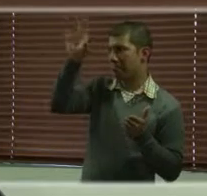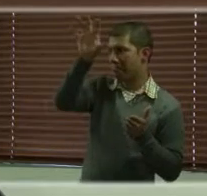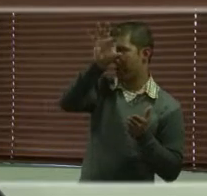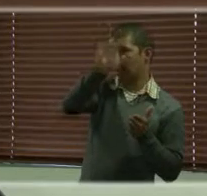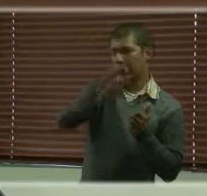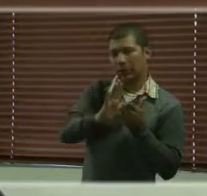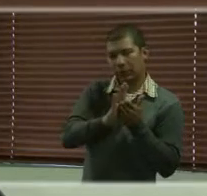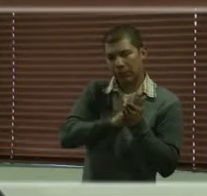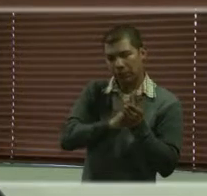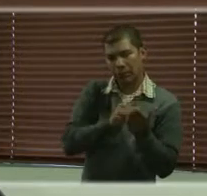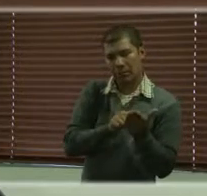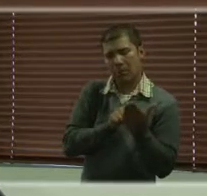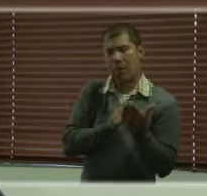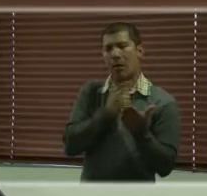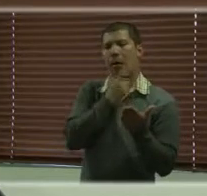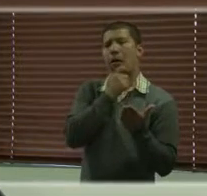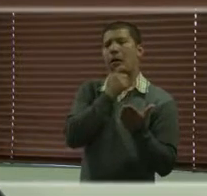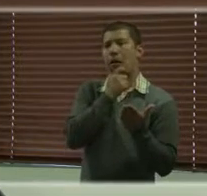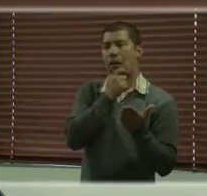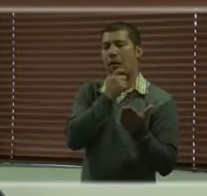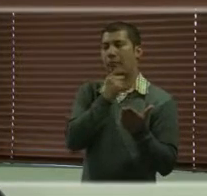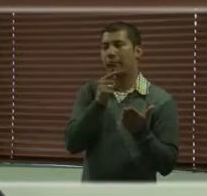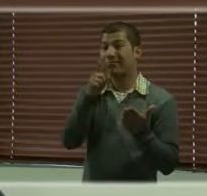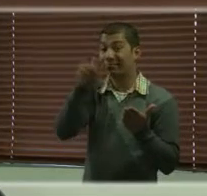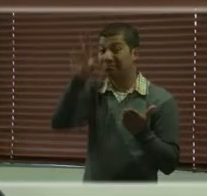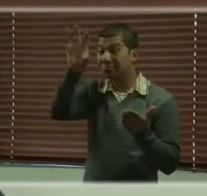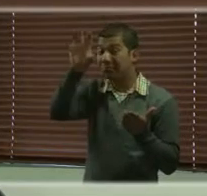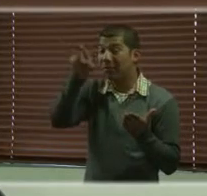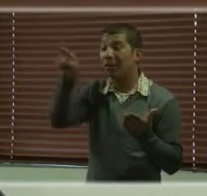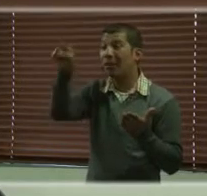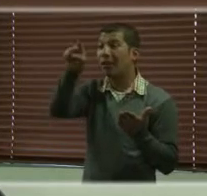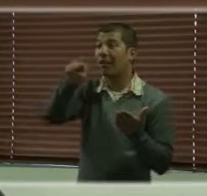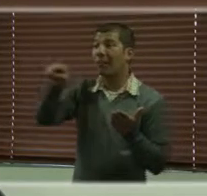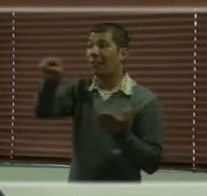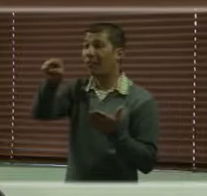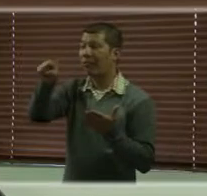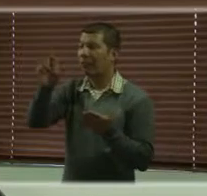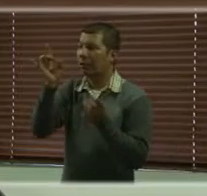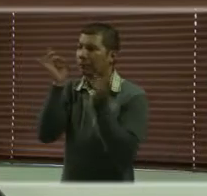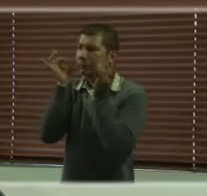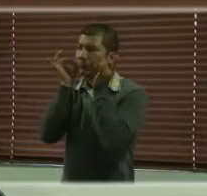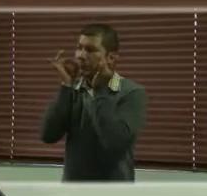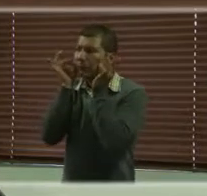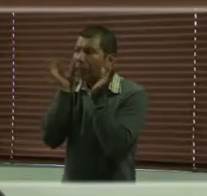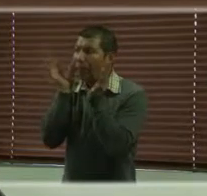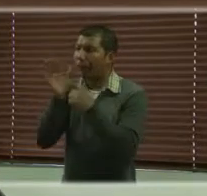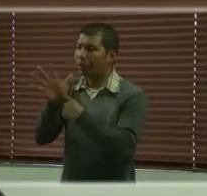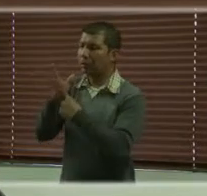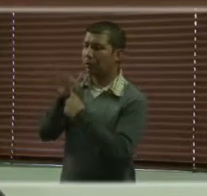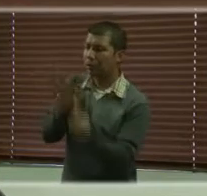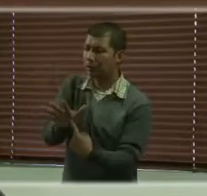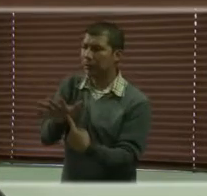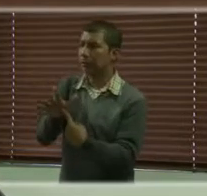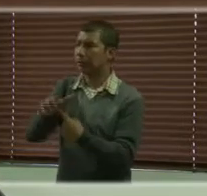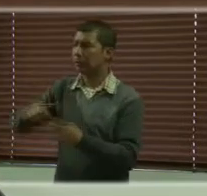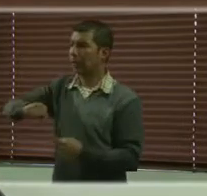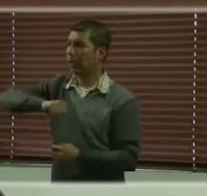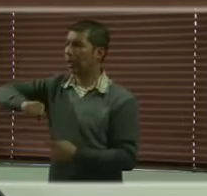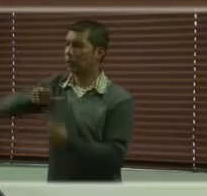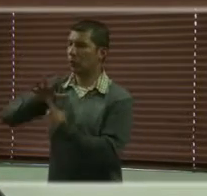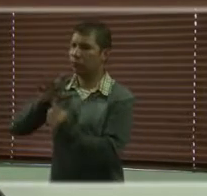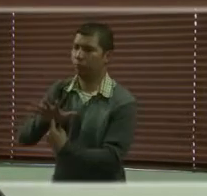opcional y a la convención obviamente están se están dando graves y sistemáticas violaciones algún derecho